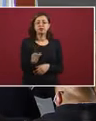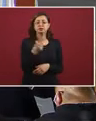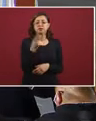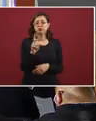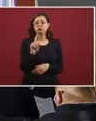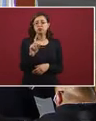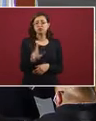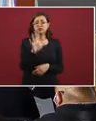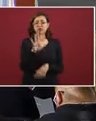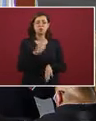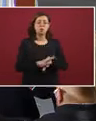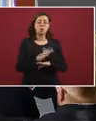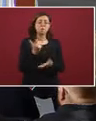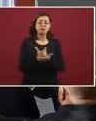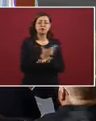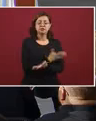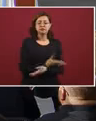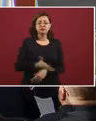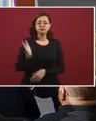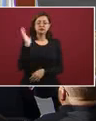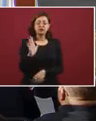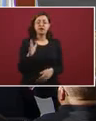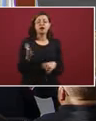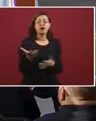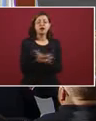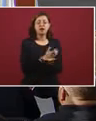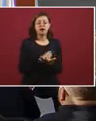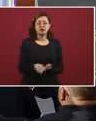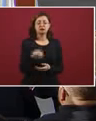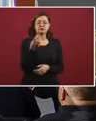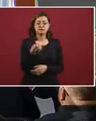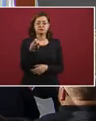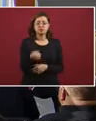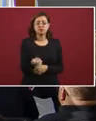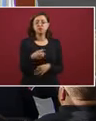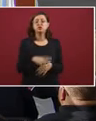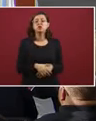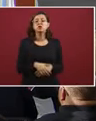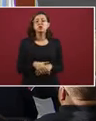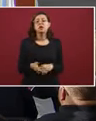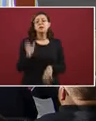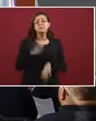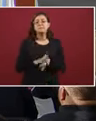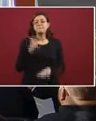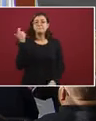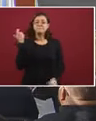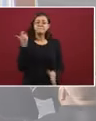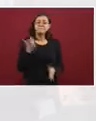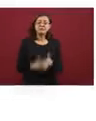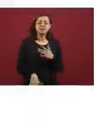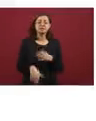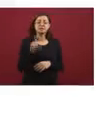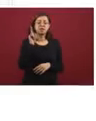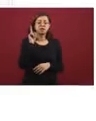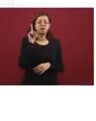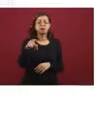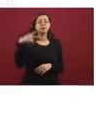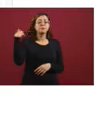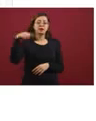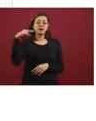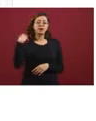por litro, es el precio más alto, con un margen de 3.54 pesos, mientras que el más económico en Medellín de Bravo,